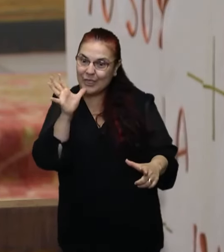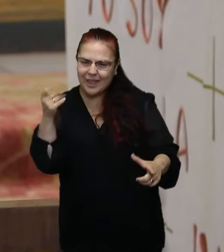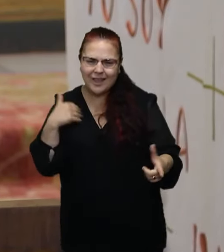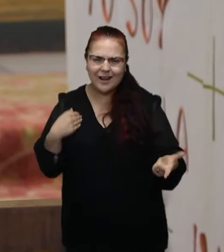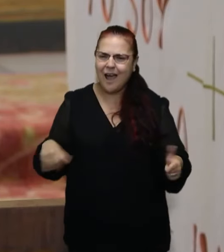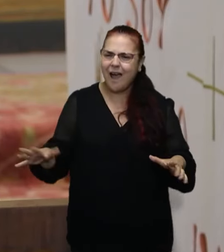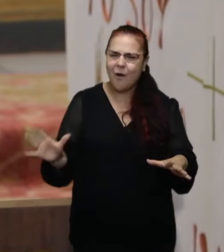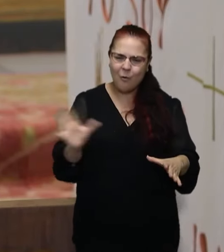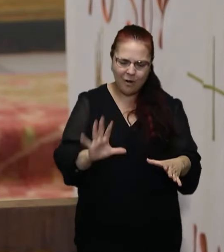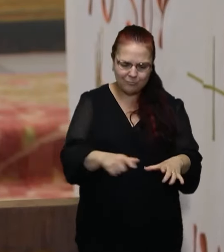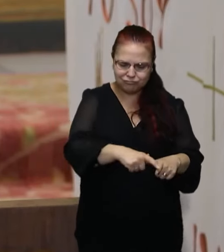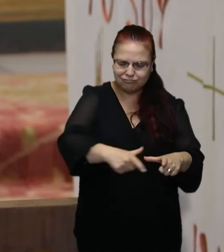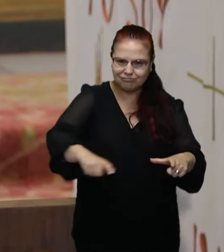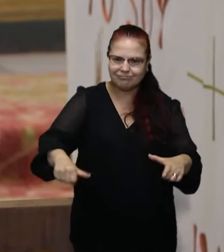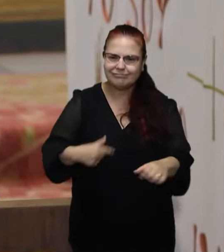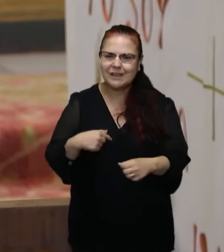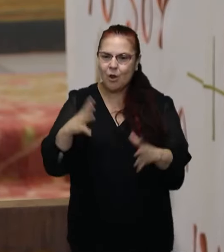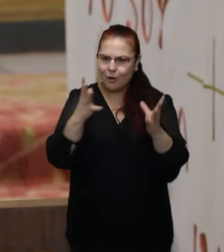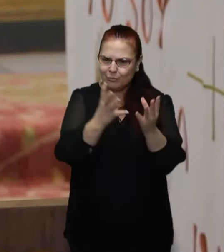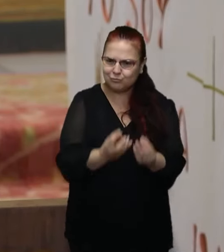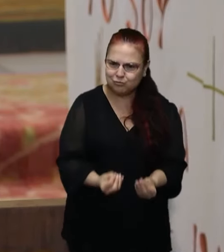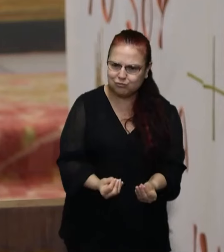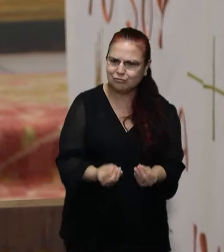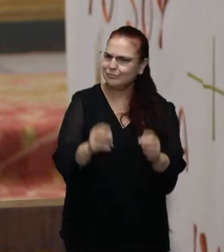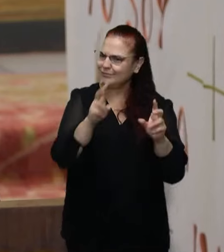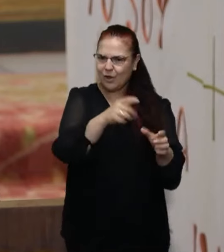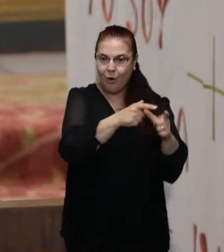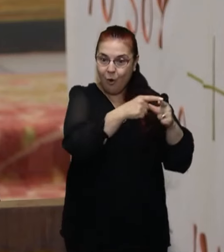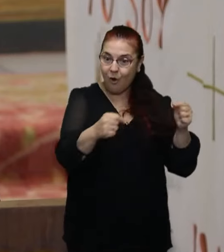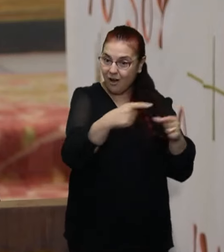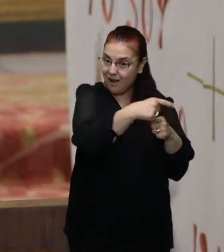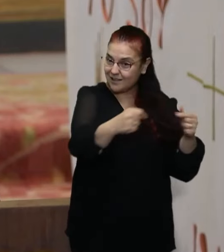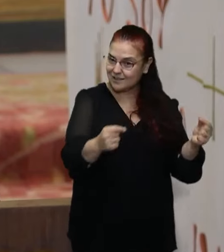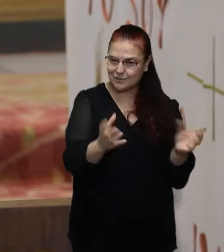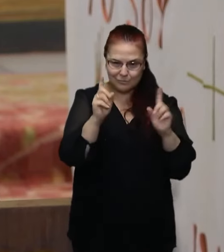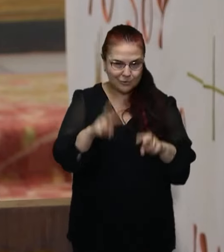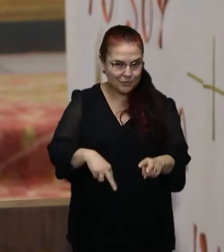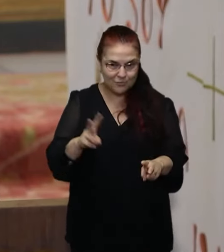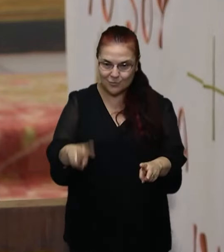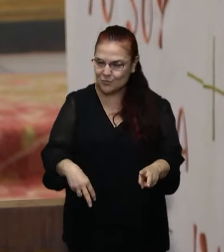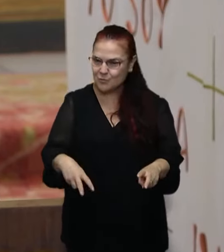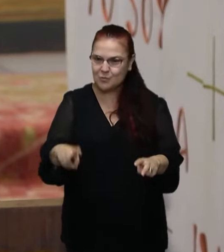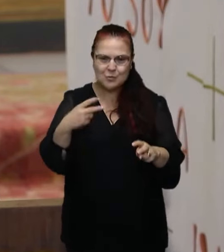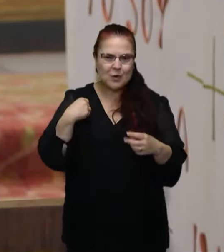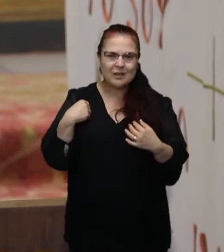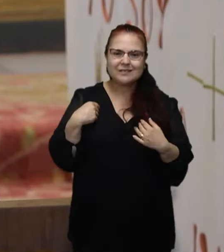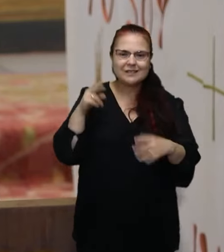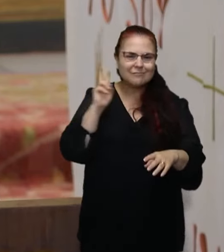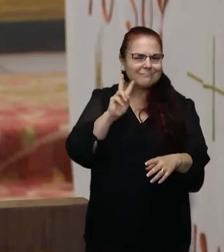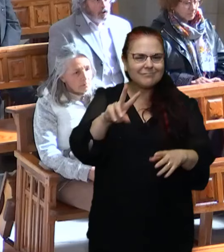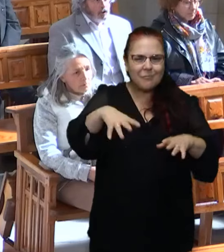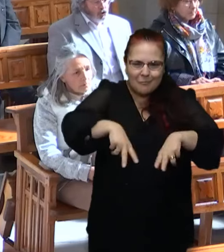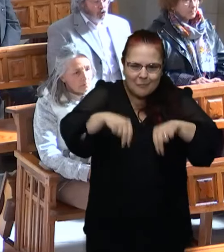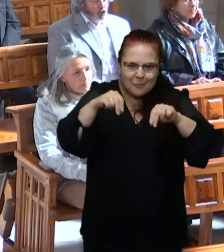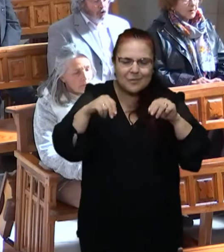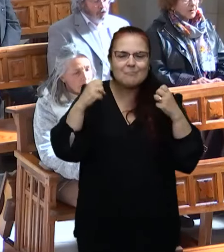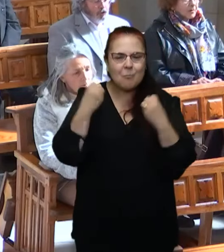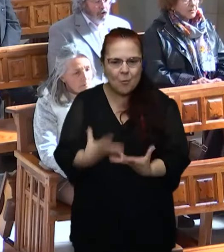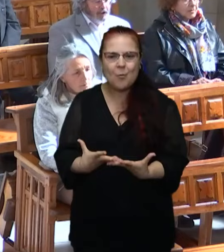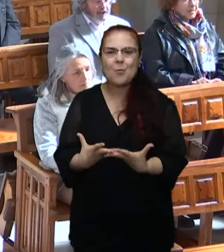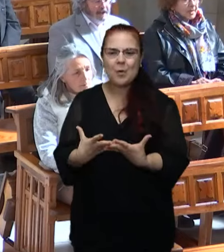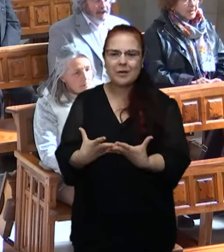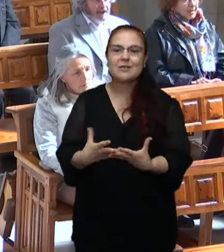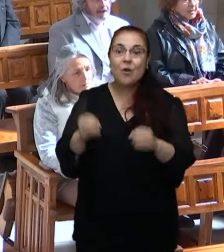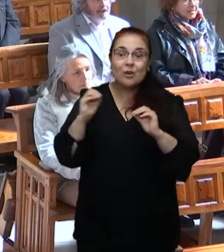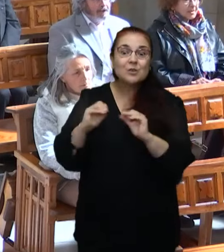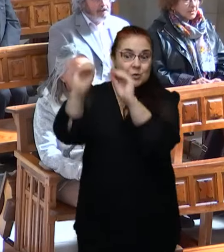en su sazón y no se marchitan sus hojas, y cuanto emprende tiene buen fin. Su